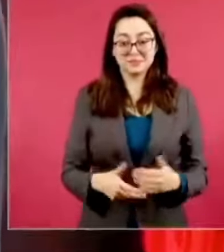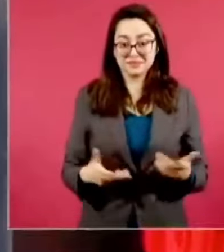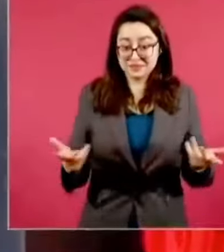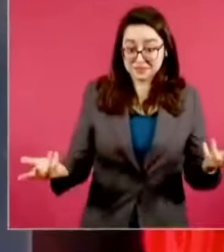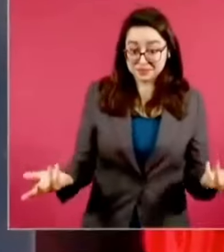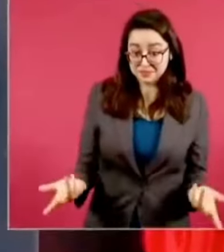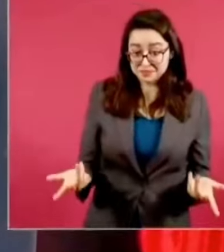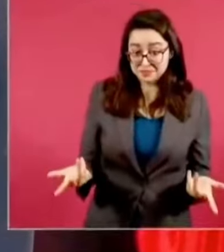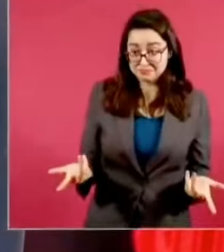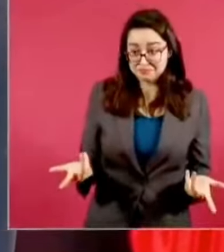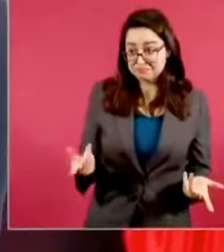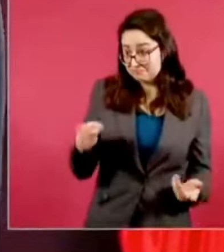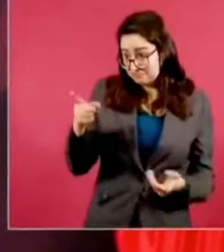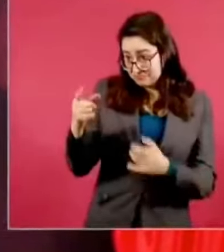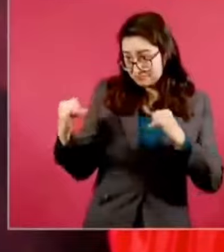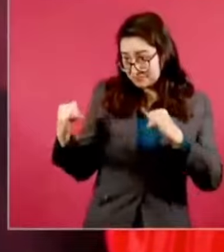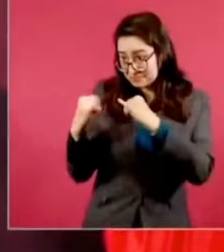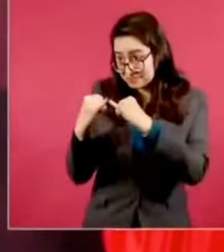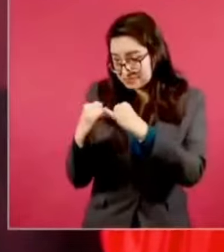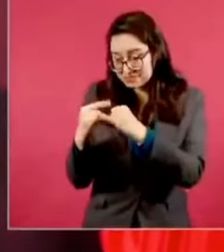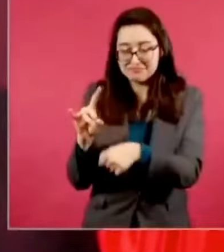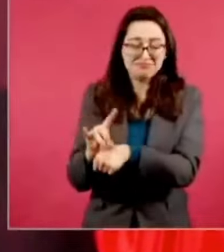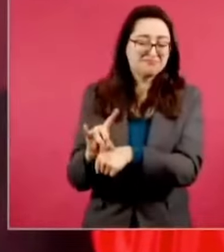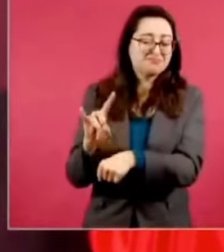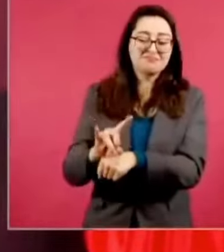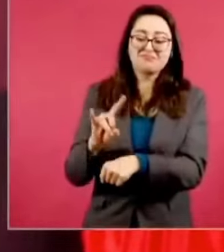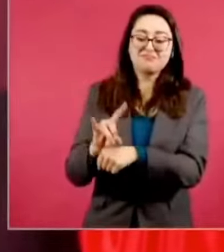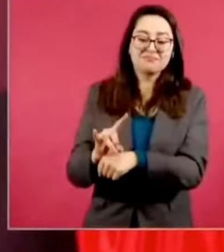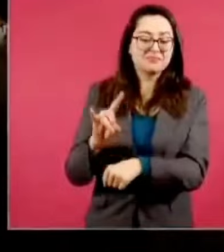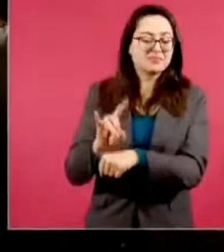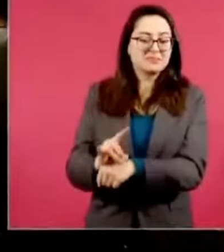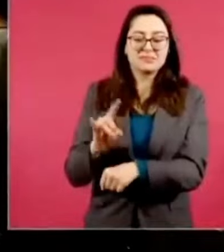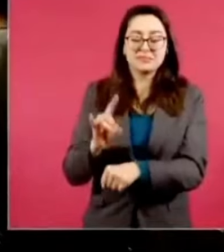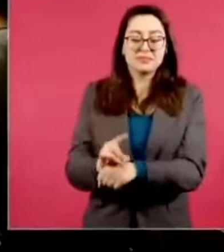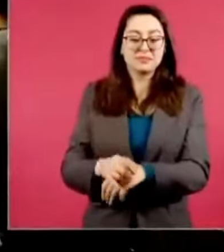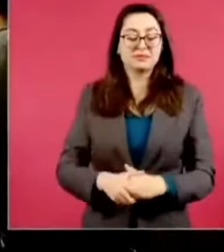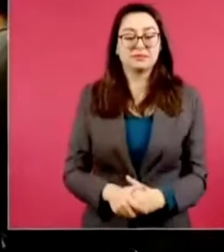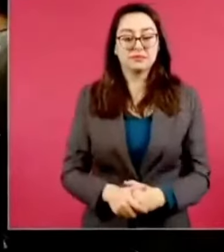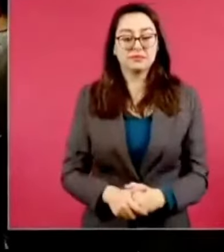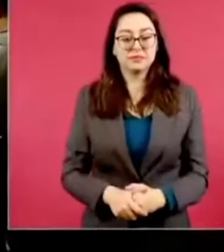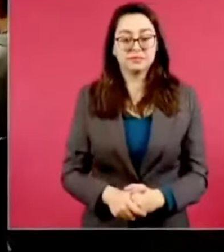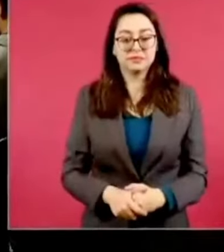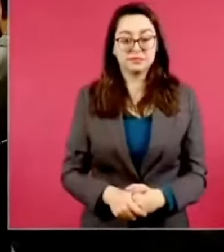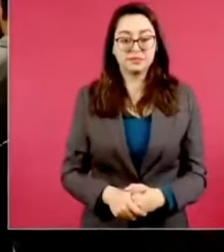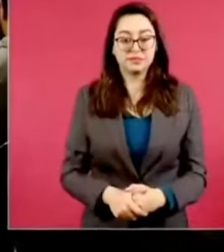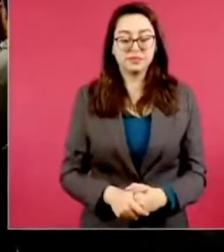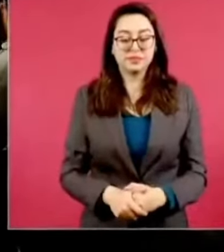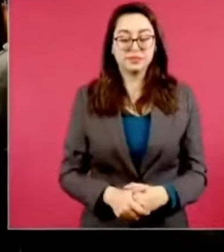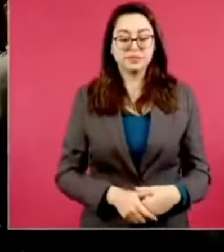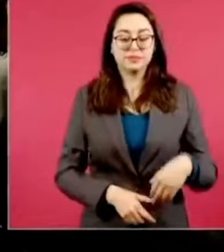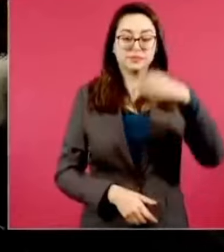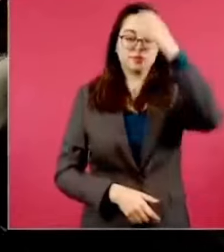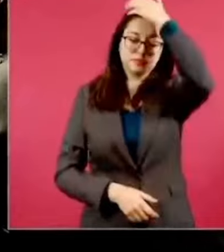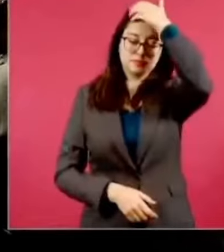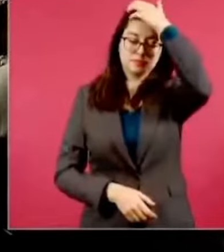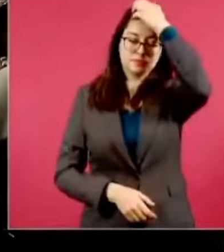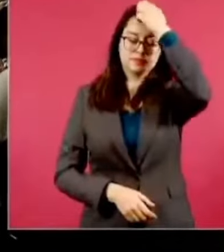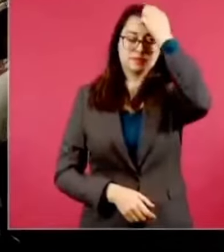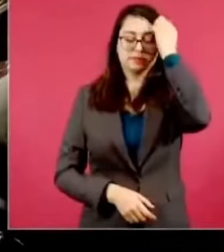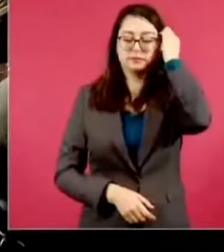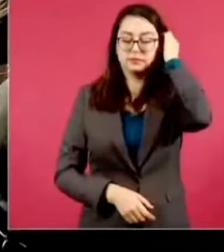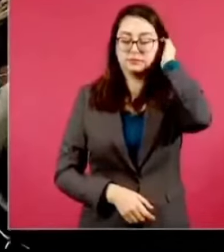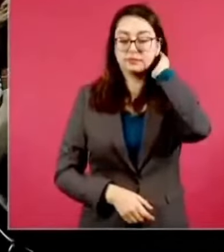una simulación como otras. Entonces, es esto. Estas